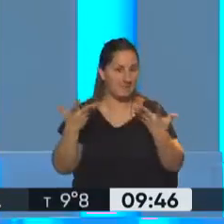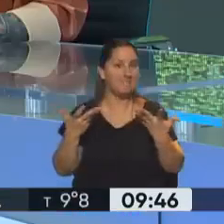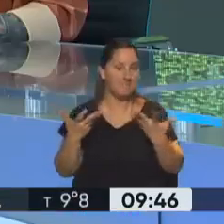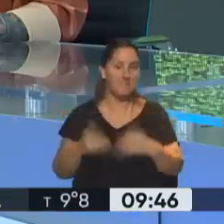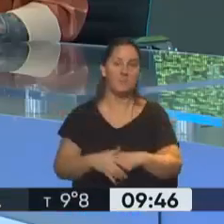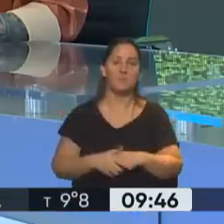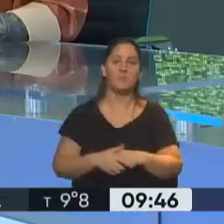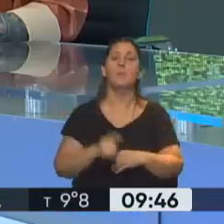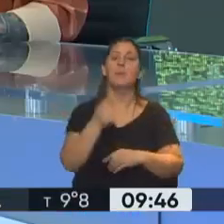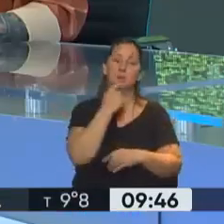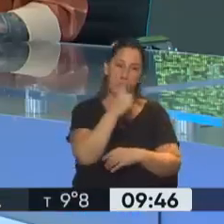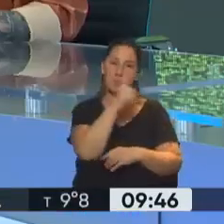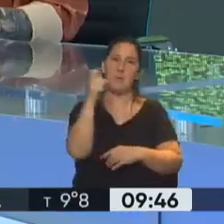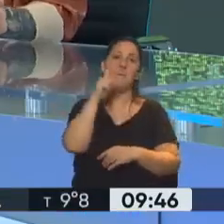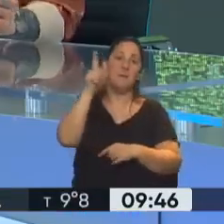familias